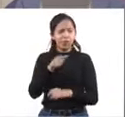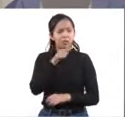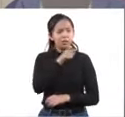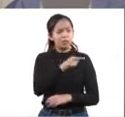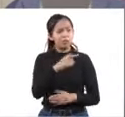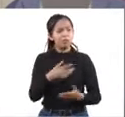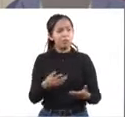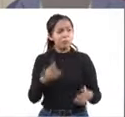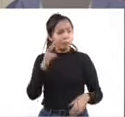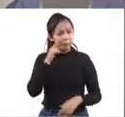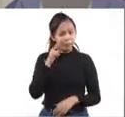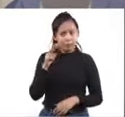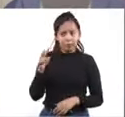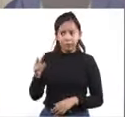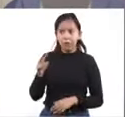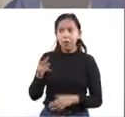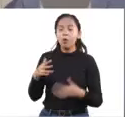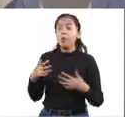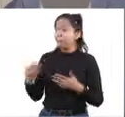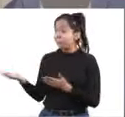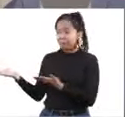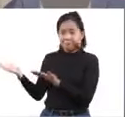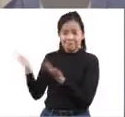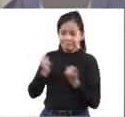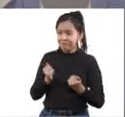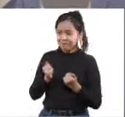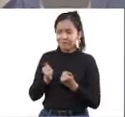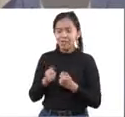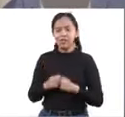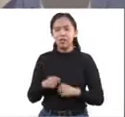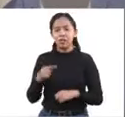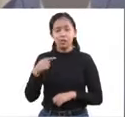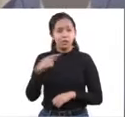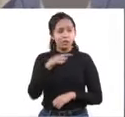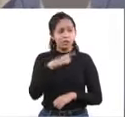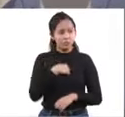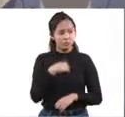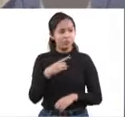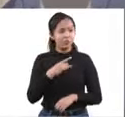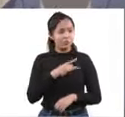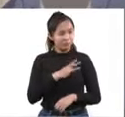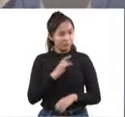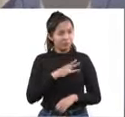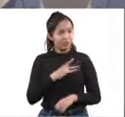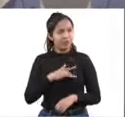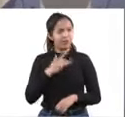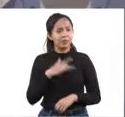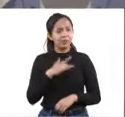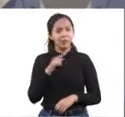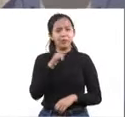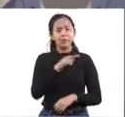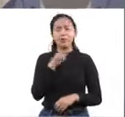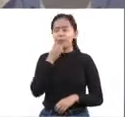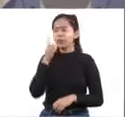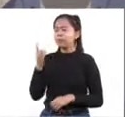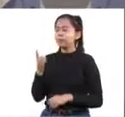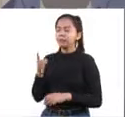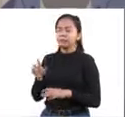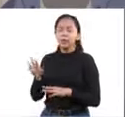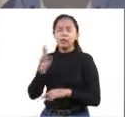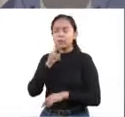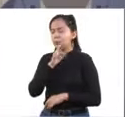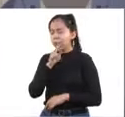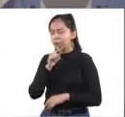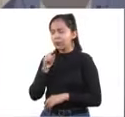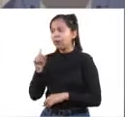y dijiste, vamos. Miraste el temor en mi rostro y dijiste, tienes que apoyarte en él.